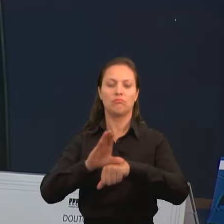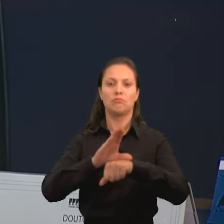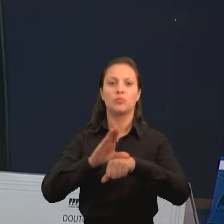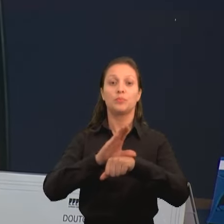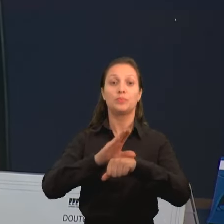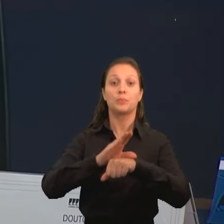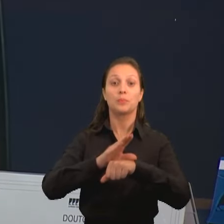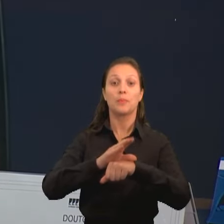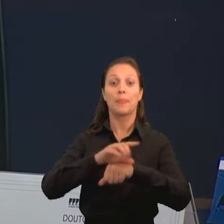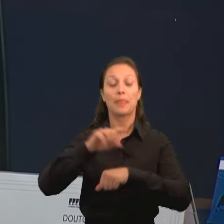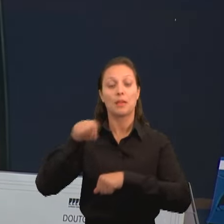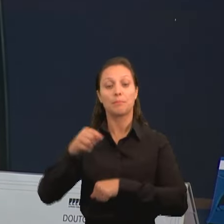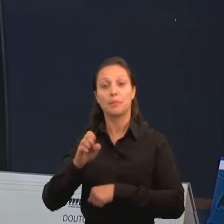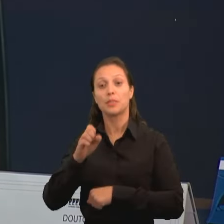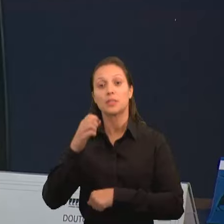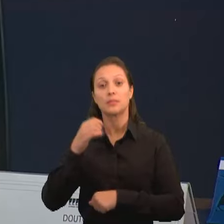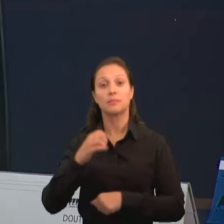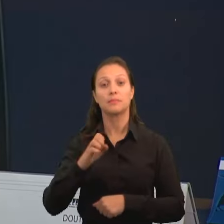Constitución,